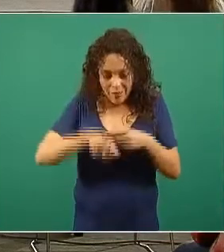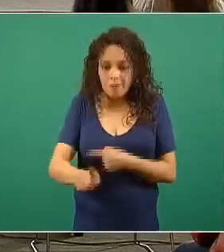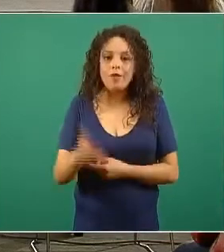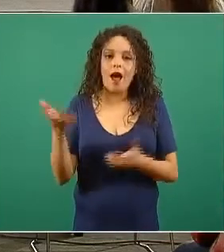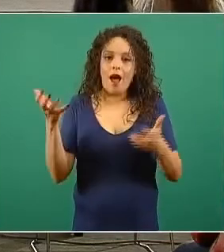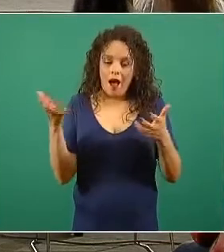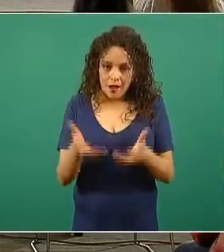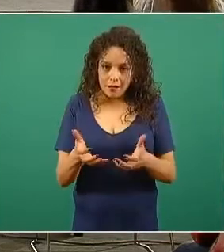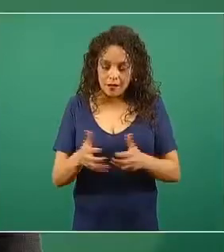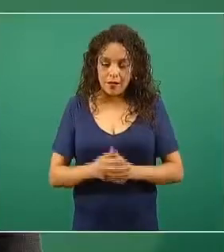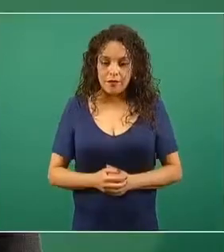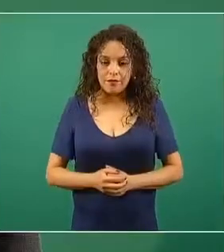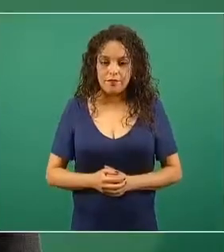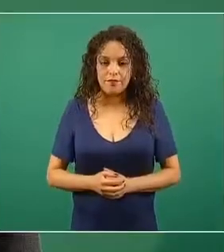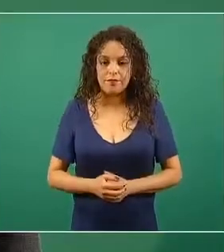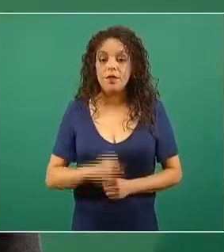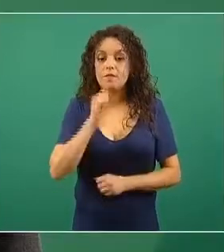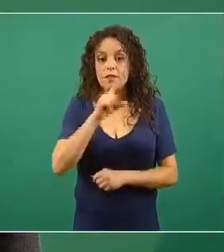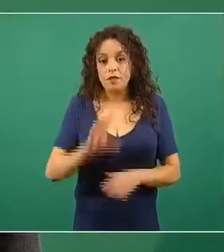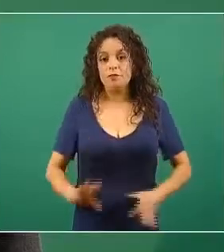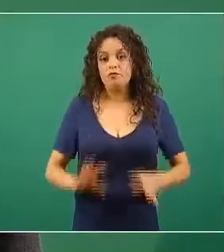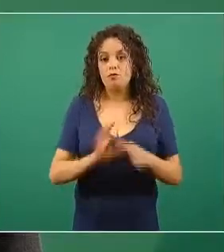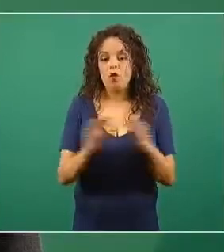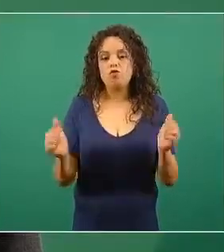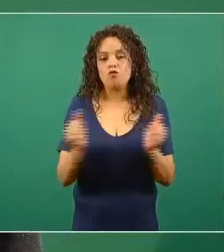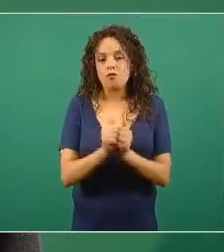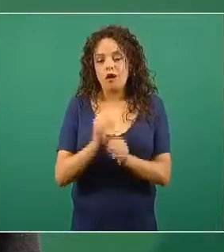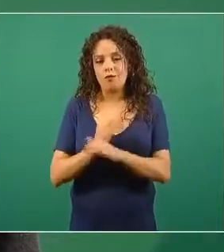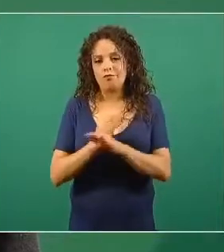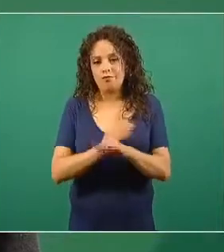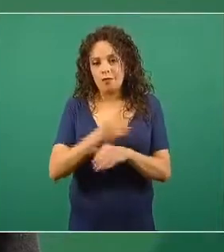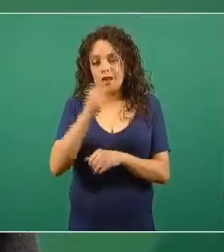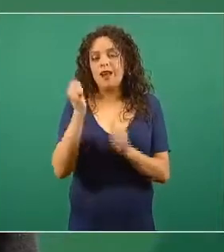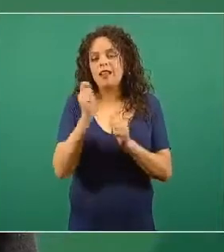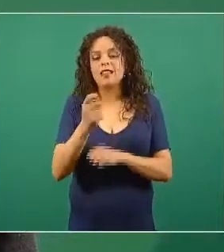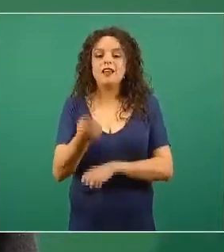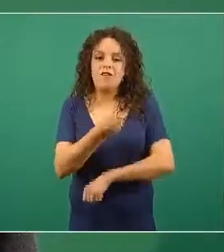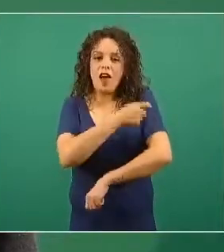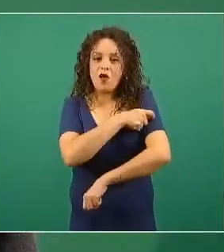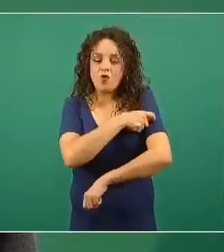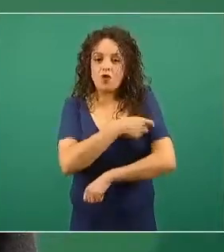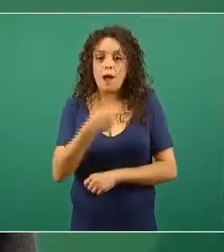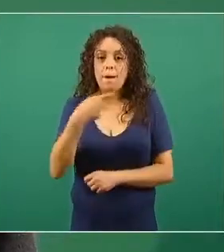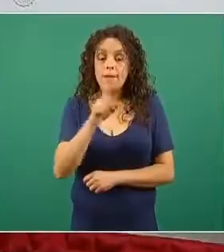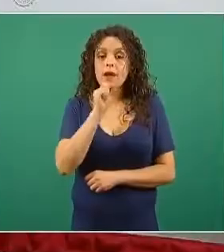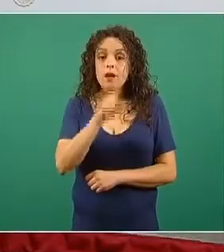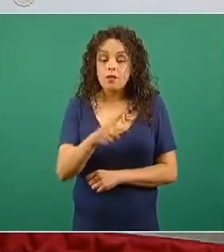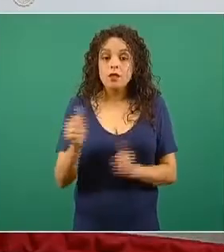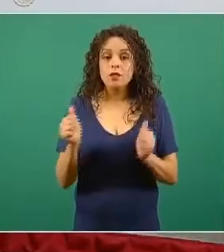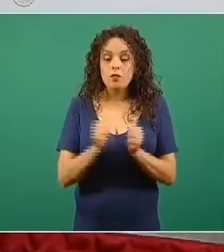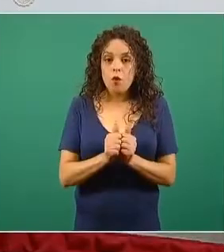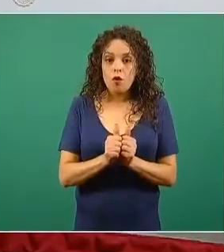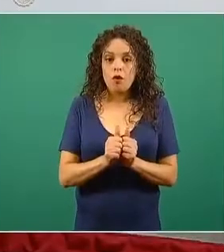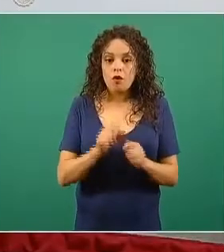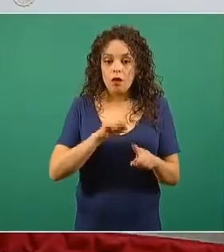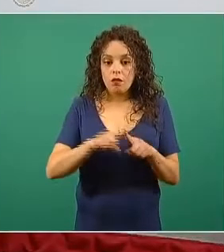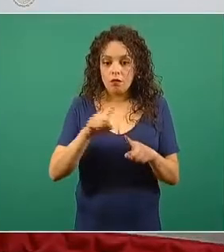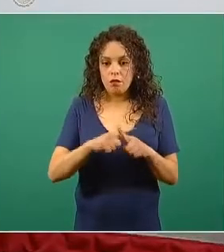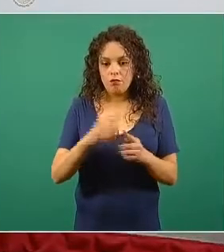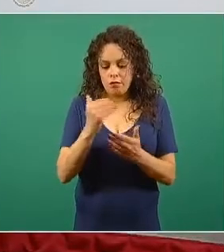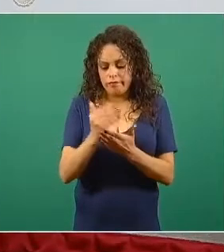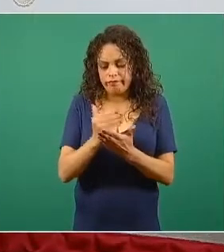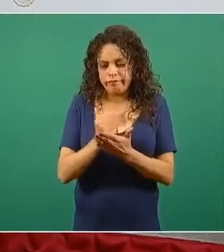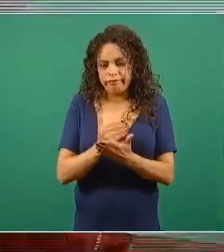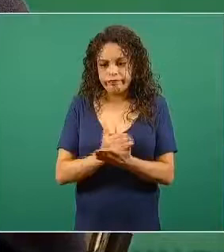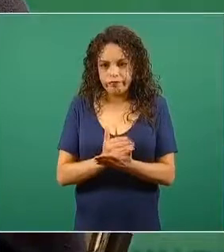decíamos, obviamente aunado de la vacuna, pero también toda una serie de medidas que van encaminadas a poder